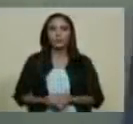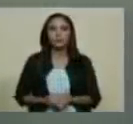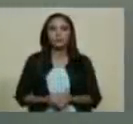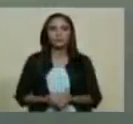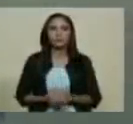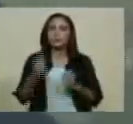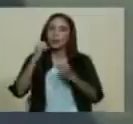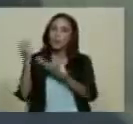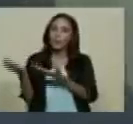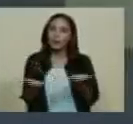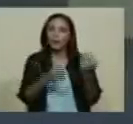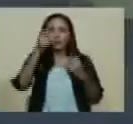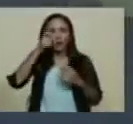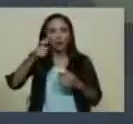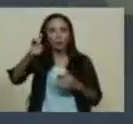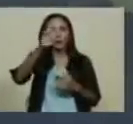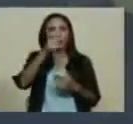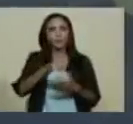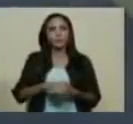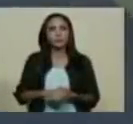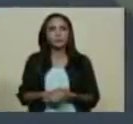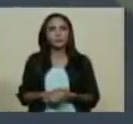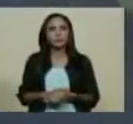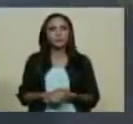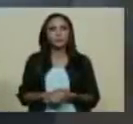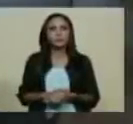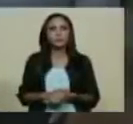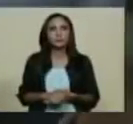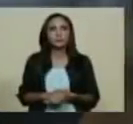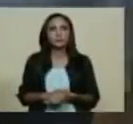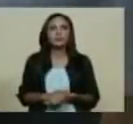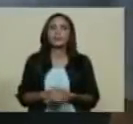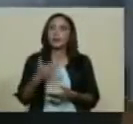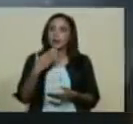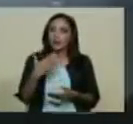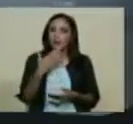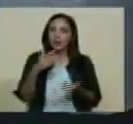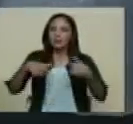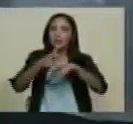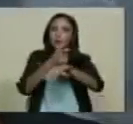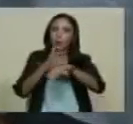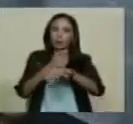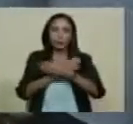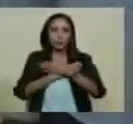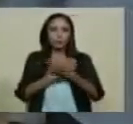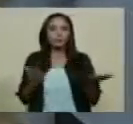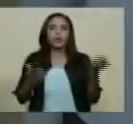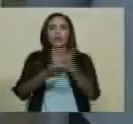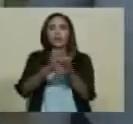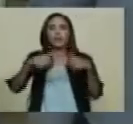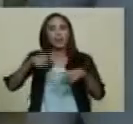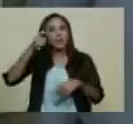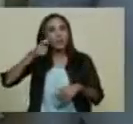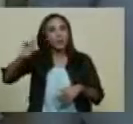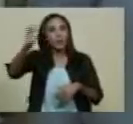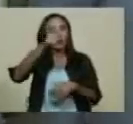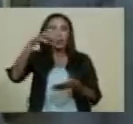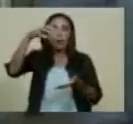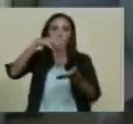Bienvenida, Guárico. Gracias. Bueno, así es, gobernador. Aquí nos encontramos desde el corazón de Venezuela, desde Guárico, desde